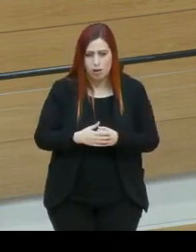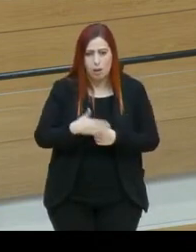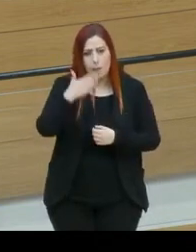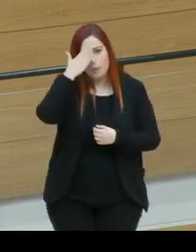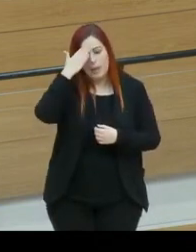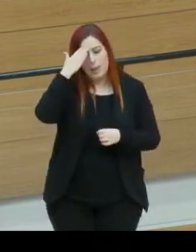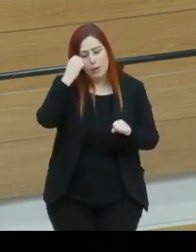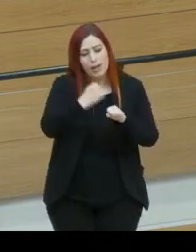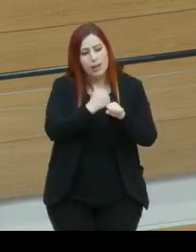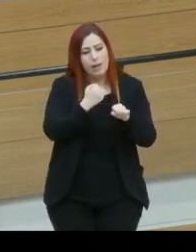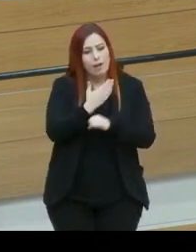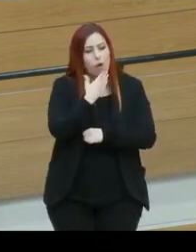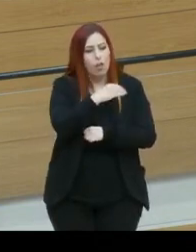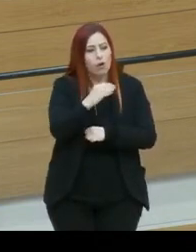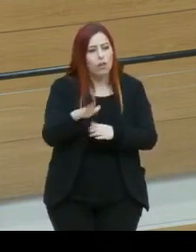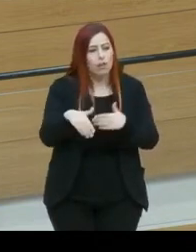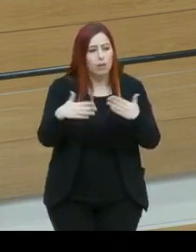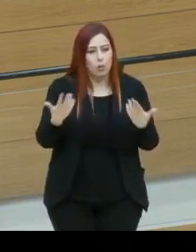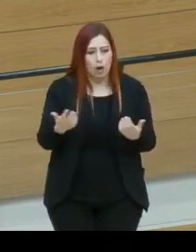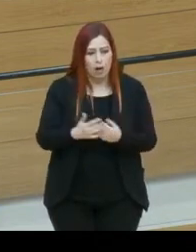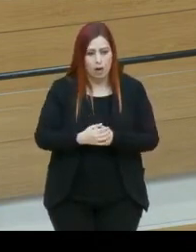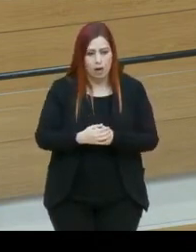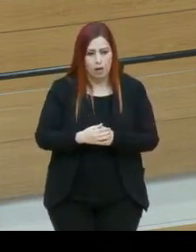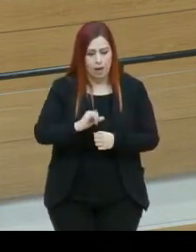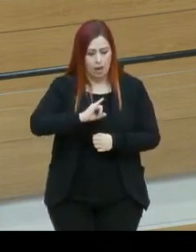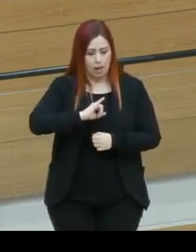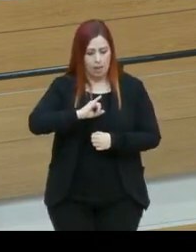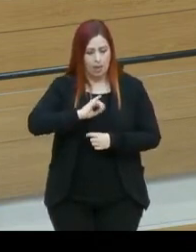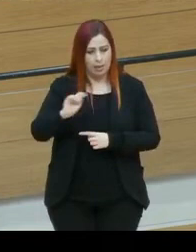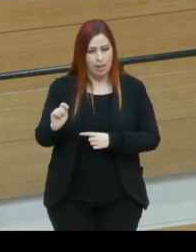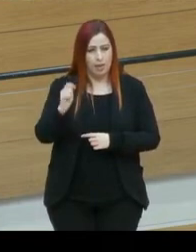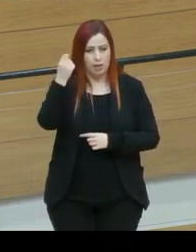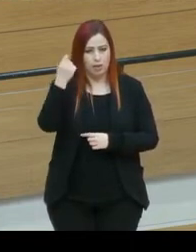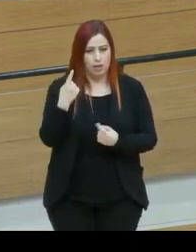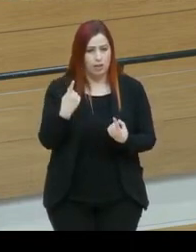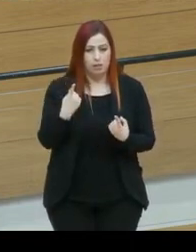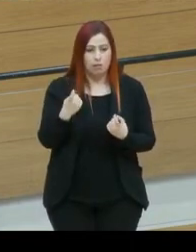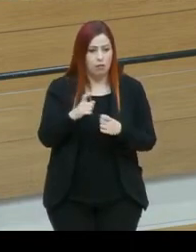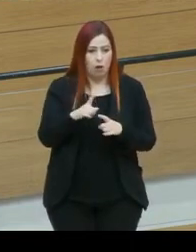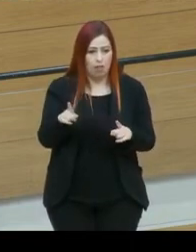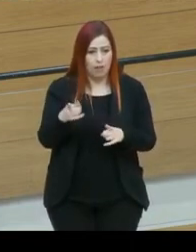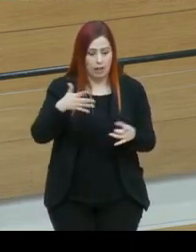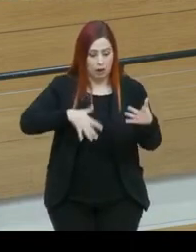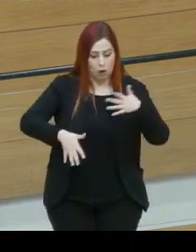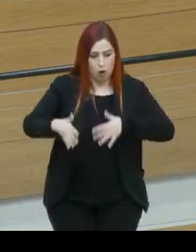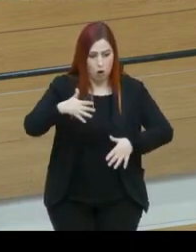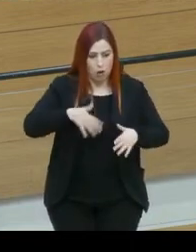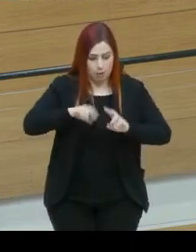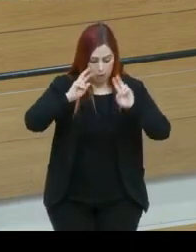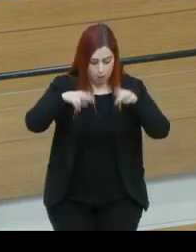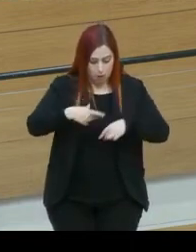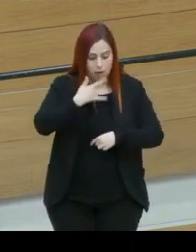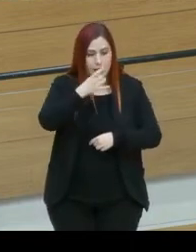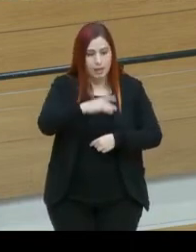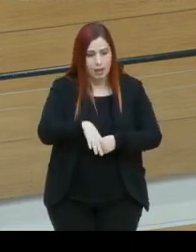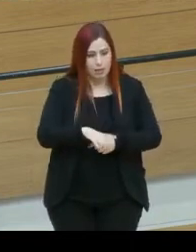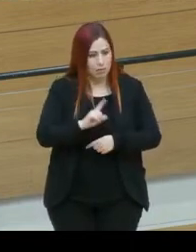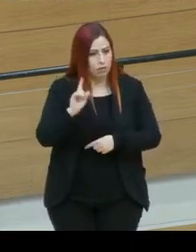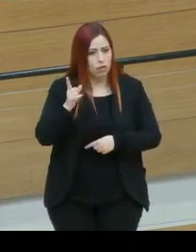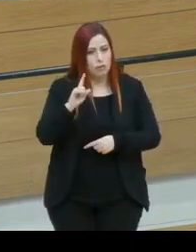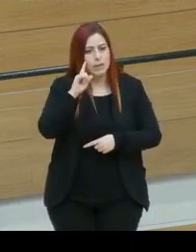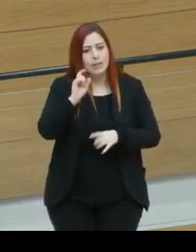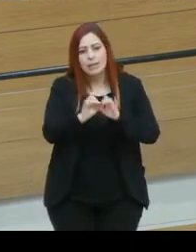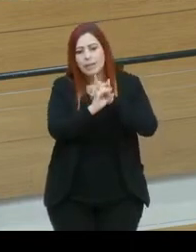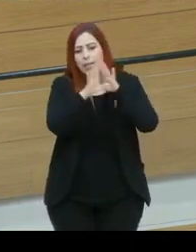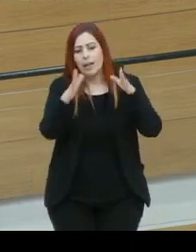principales tareas de la adolescencia es conseguir una identidad. No necesariamente un conocimiento de quiénes somos, sino una clarificación de